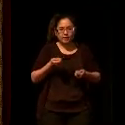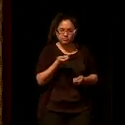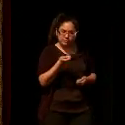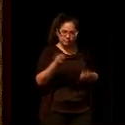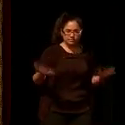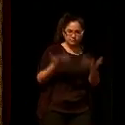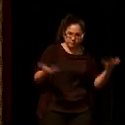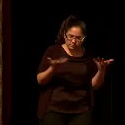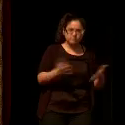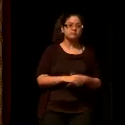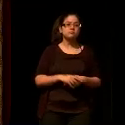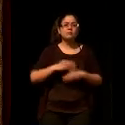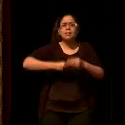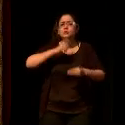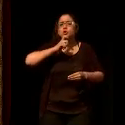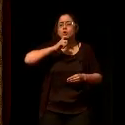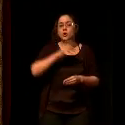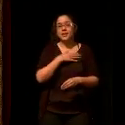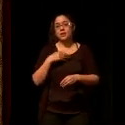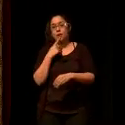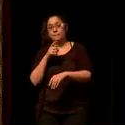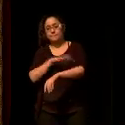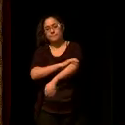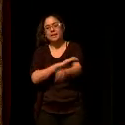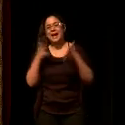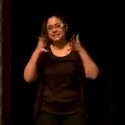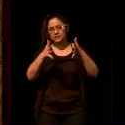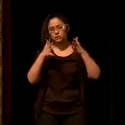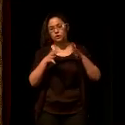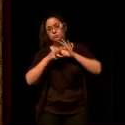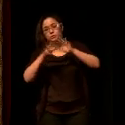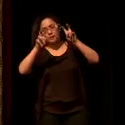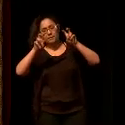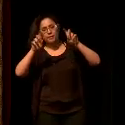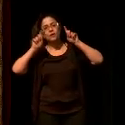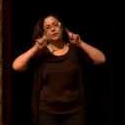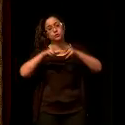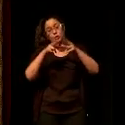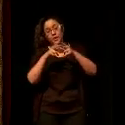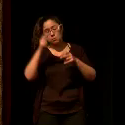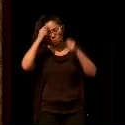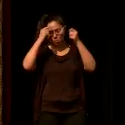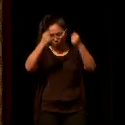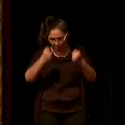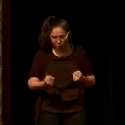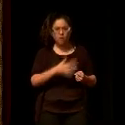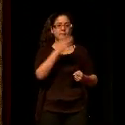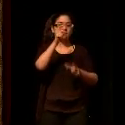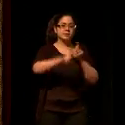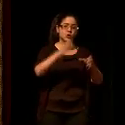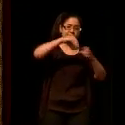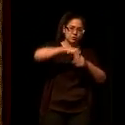hicimos con coach con personas relacionadas con el mundo de la educación social con personas relacionadas con la